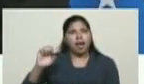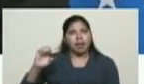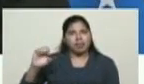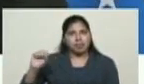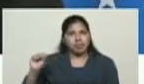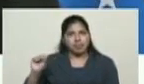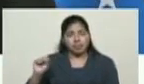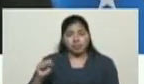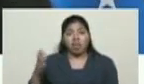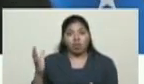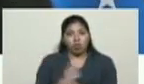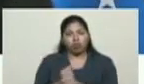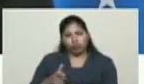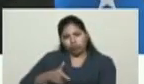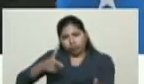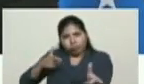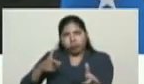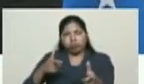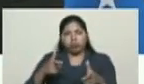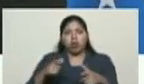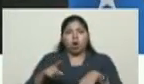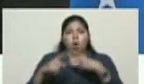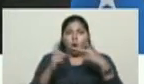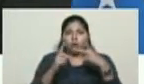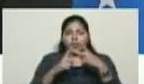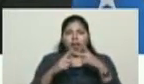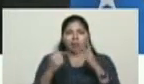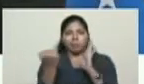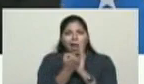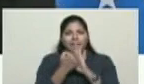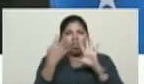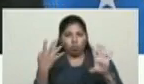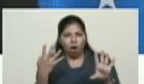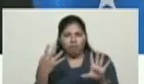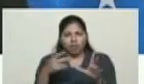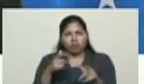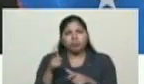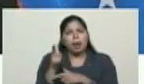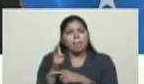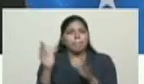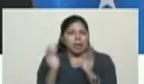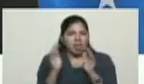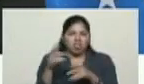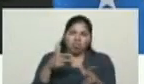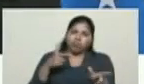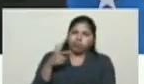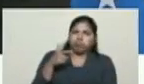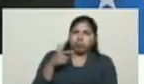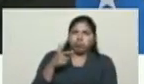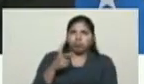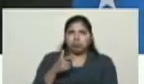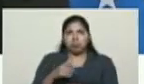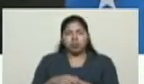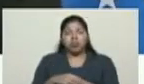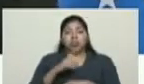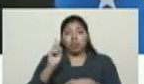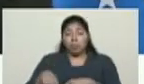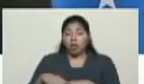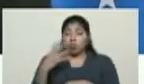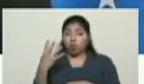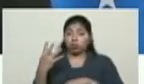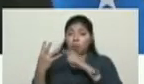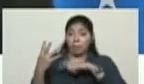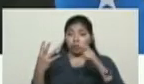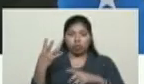arma larga, una pistola calibre 9 milímetros y dos personas fallecidas y cuatro personas que emprendieron